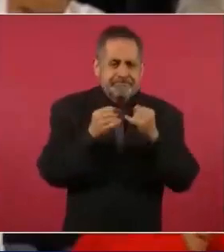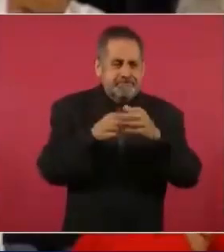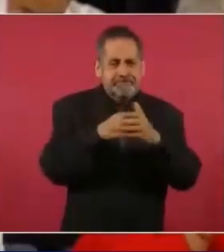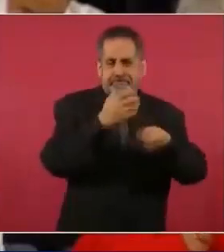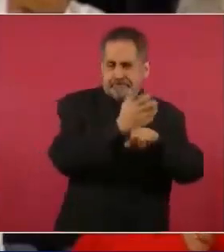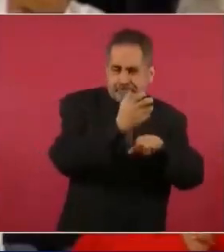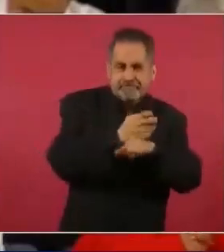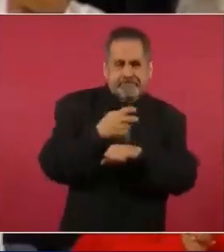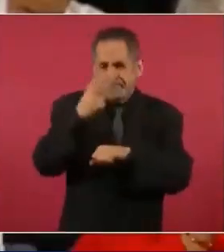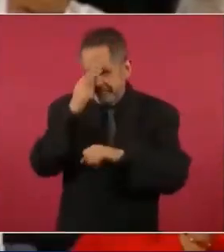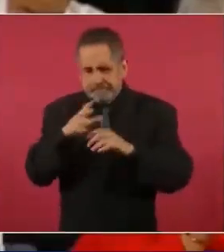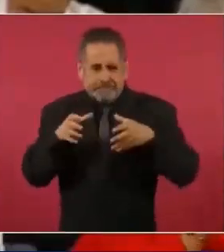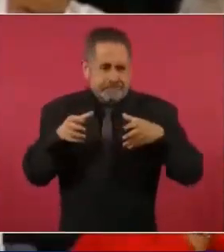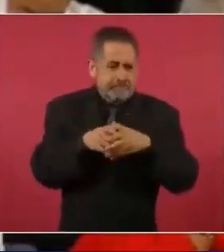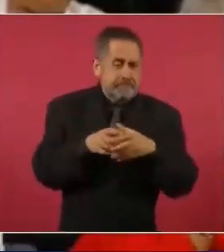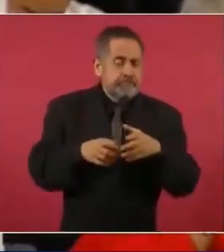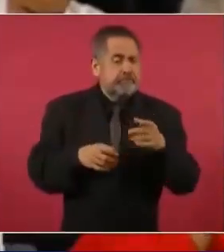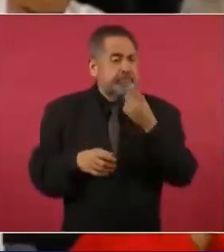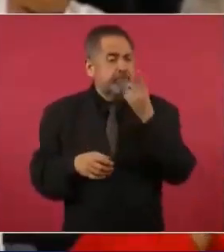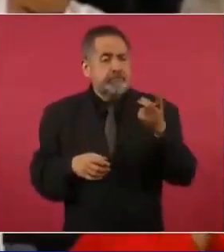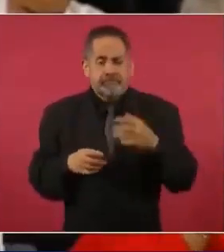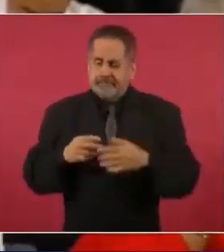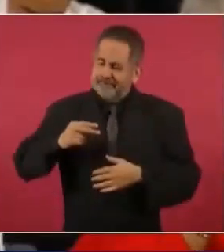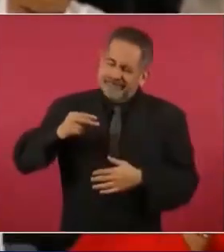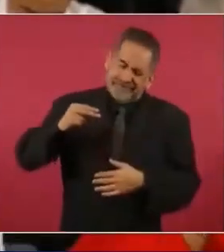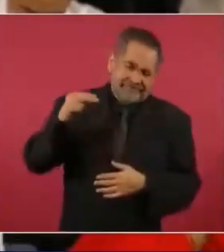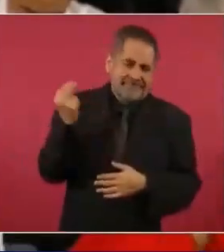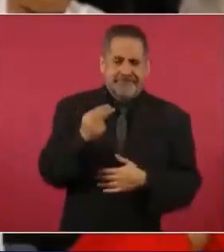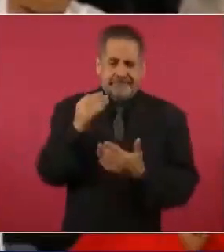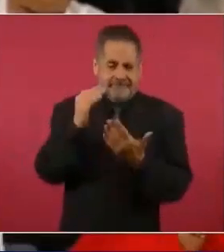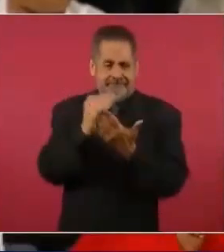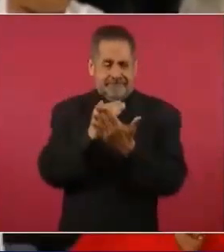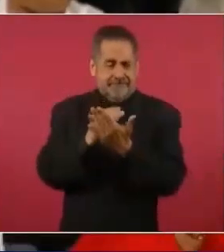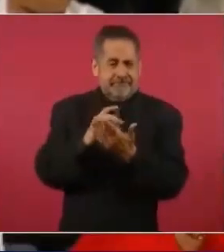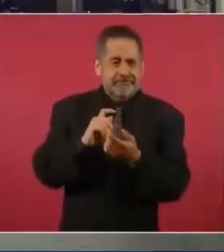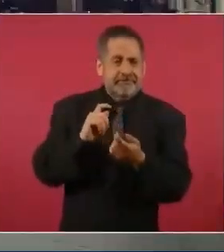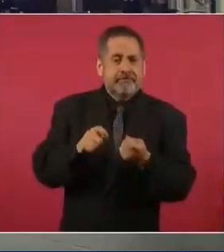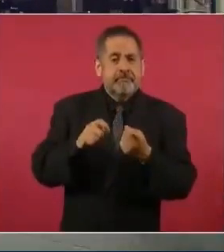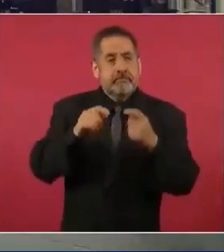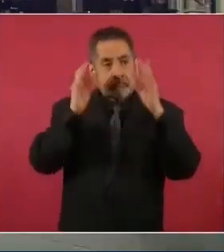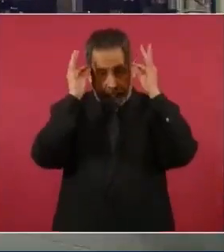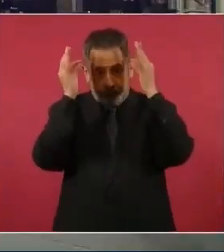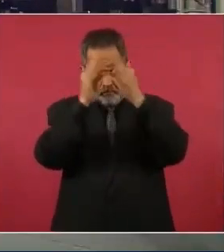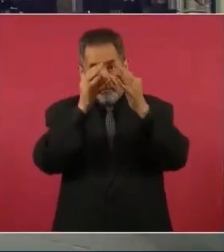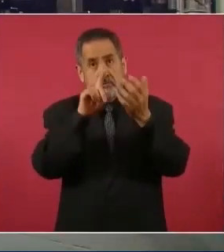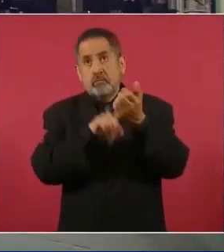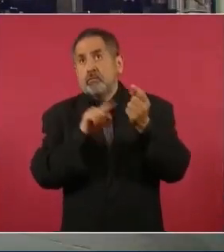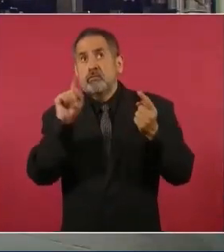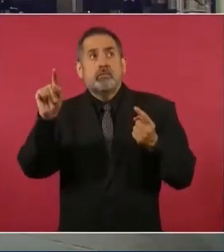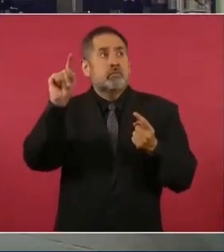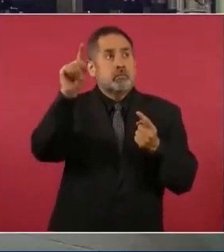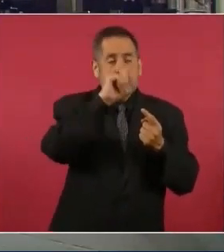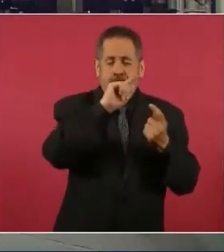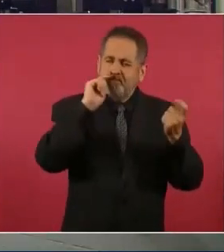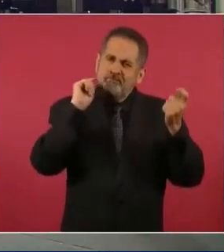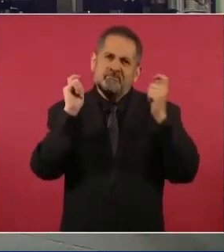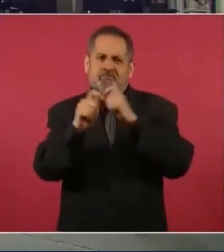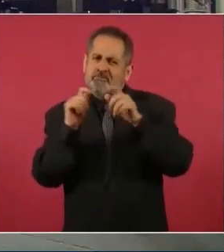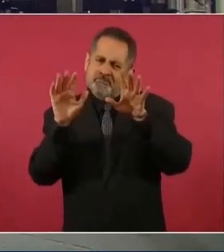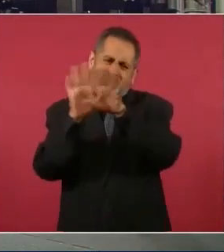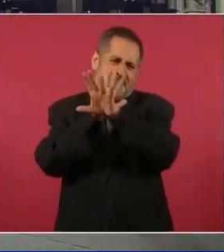aquí en México, que se necesita una reestructuración a fondo de los consulados, sobre todo en Estados